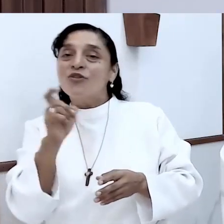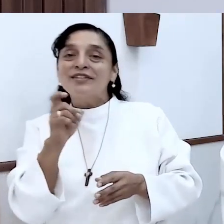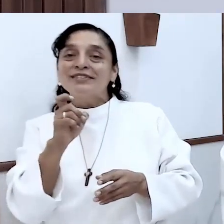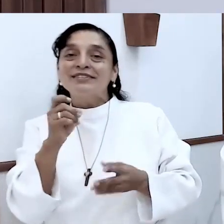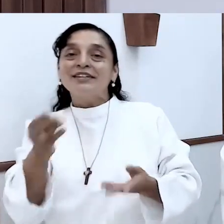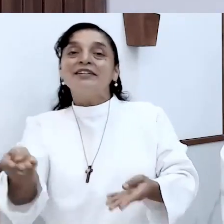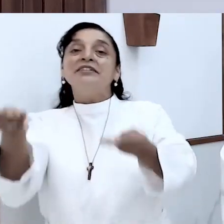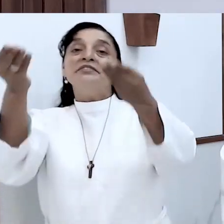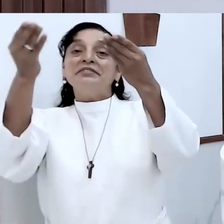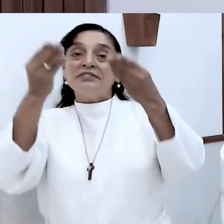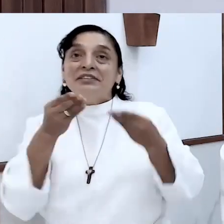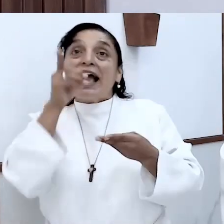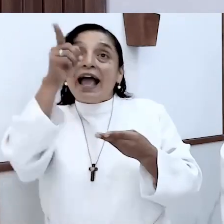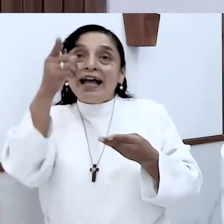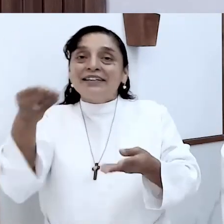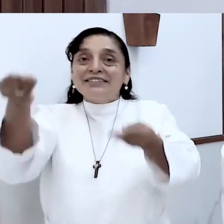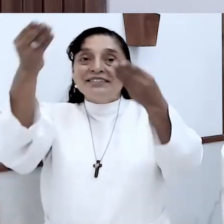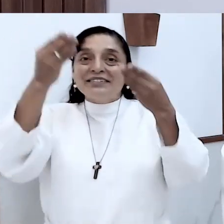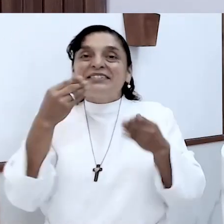el Bautista como